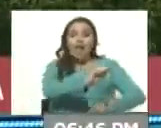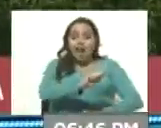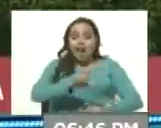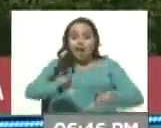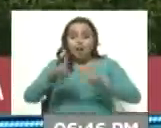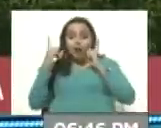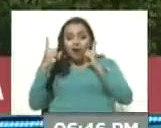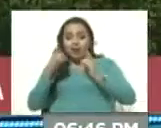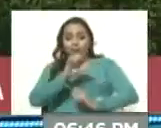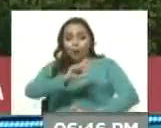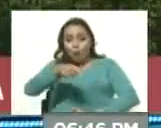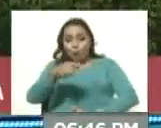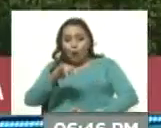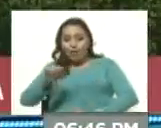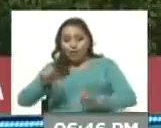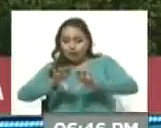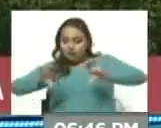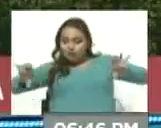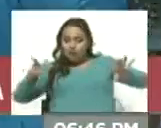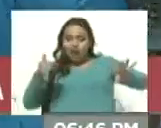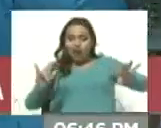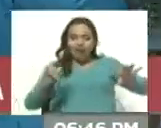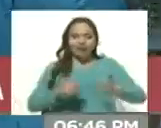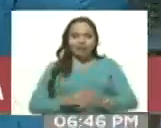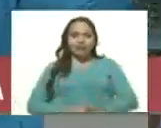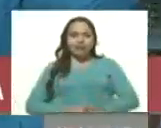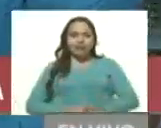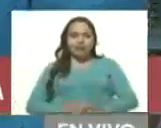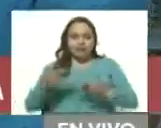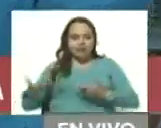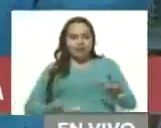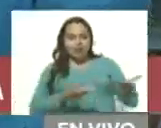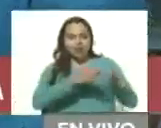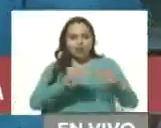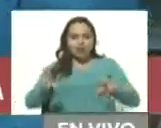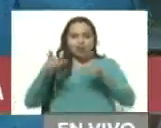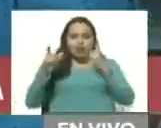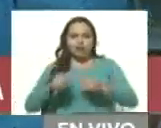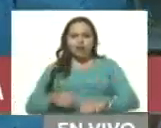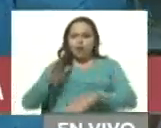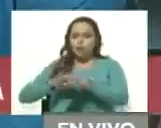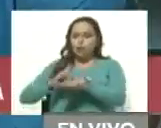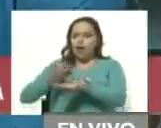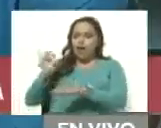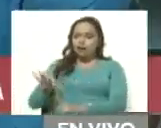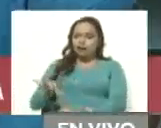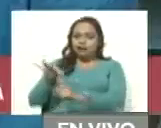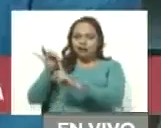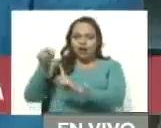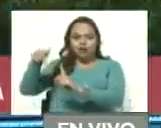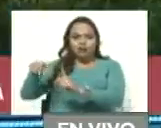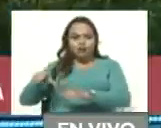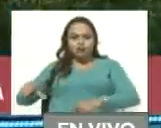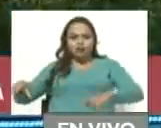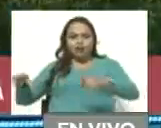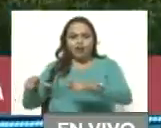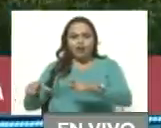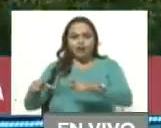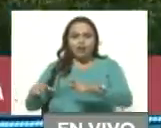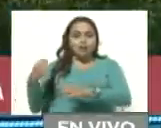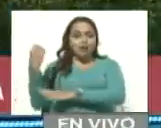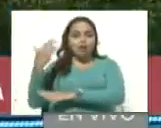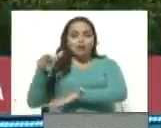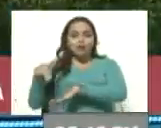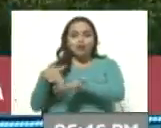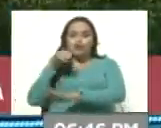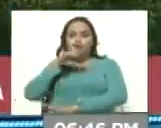así que invitados todos a la guaira porque la guaira fue seleccionada como sede para este congreso nacional yo creo que tiene que ver también